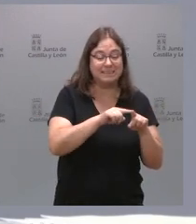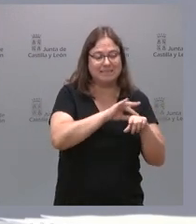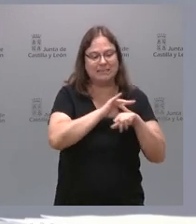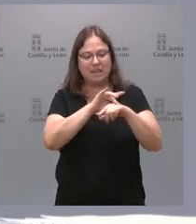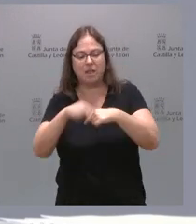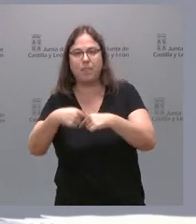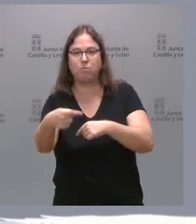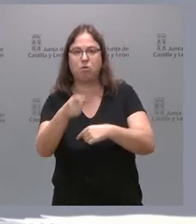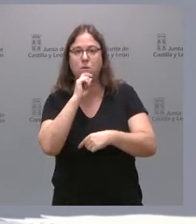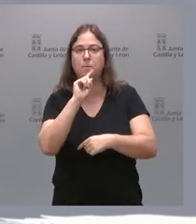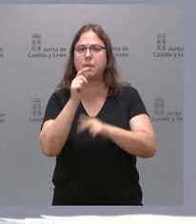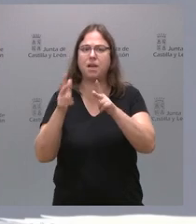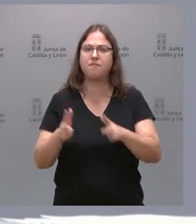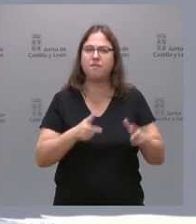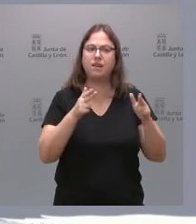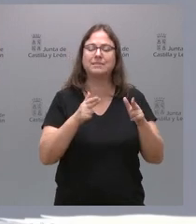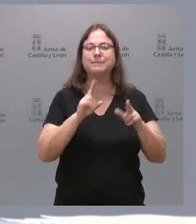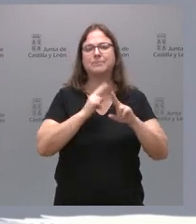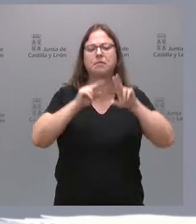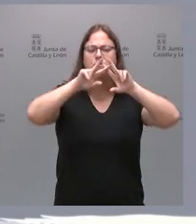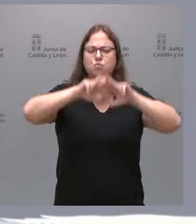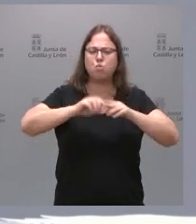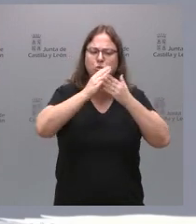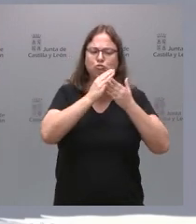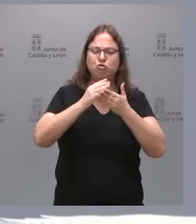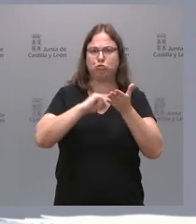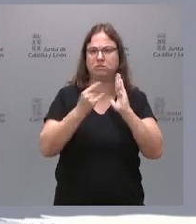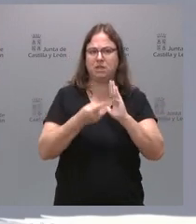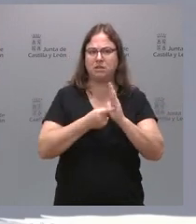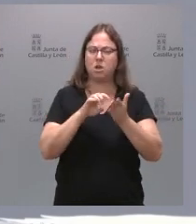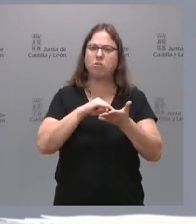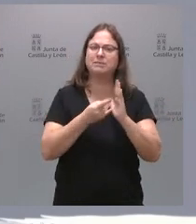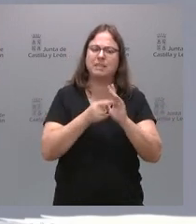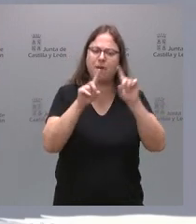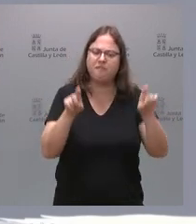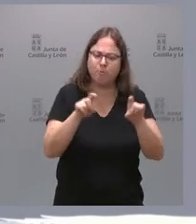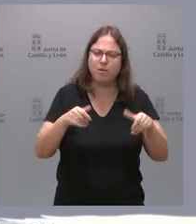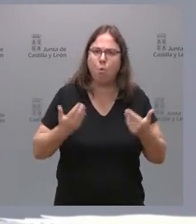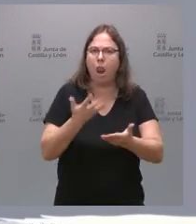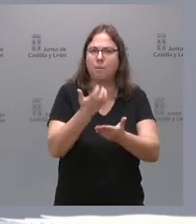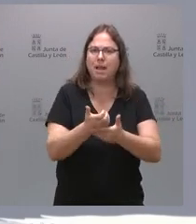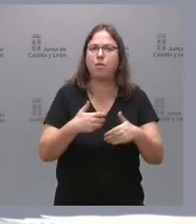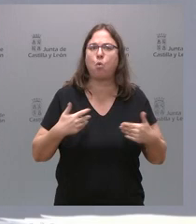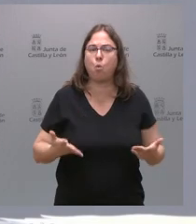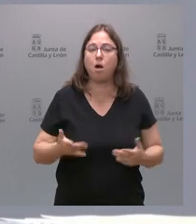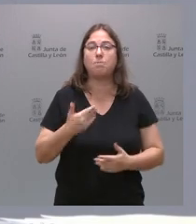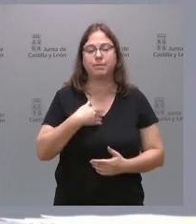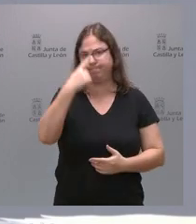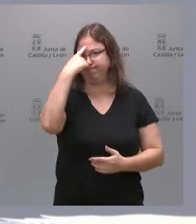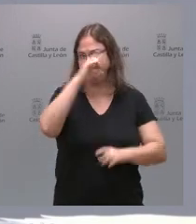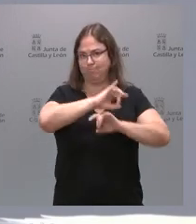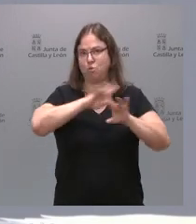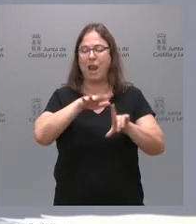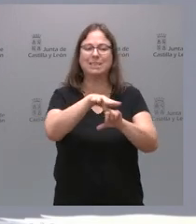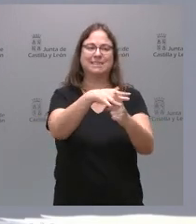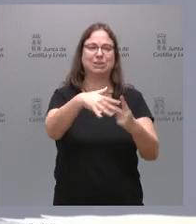abordarlo esta primera fase se hará un estudio técnico de Qué sistemas informáticos que aplicaciones sí tenemos muy claro el contexto